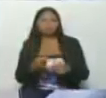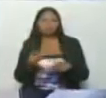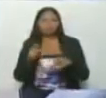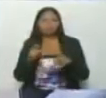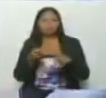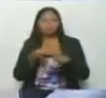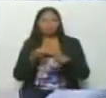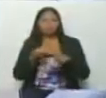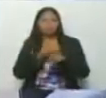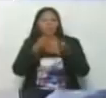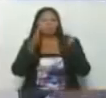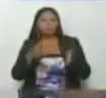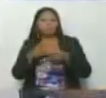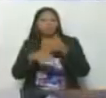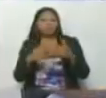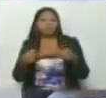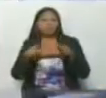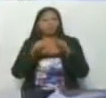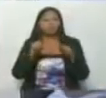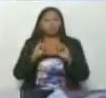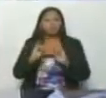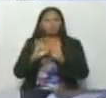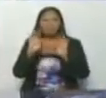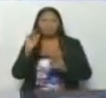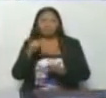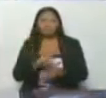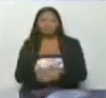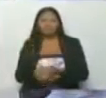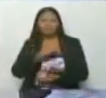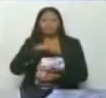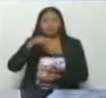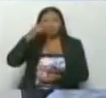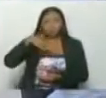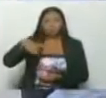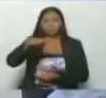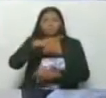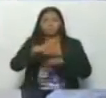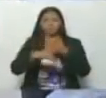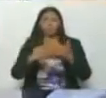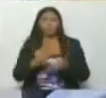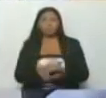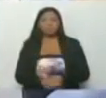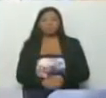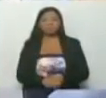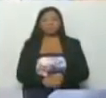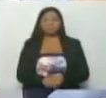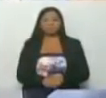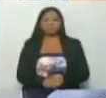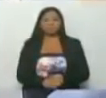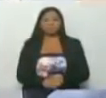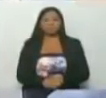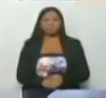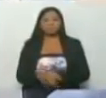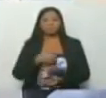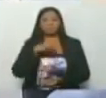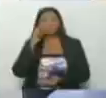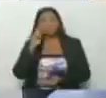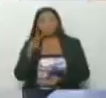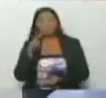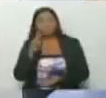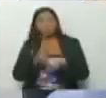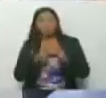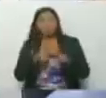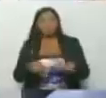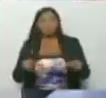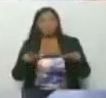obedecen y se deben a ellos mismos es decir a nuestros pueblos entonces pero en ocasiones y en sectores y en